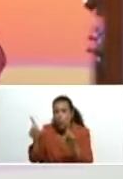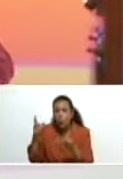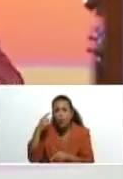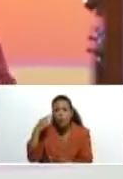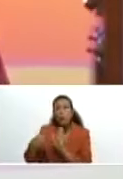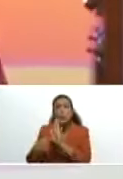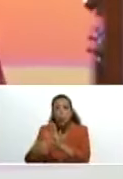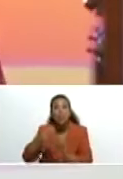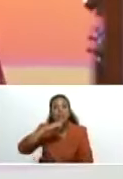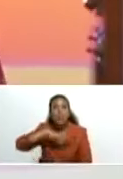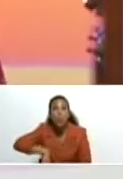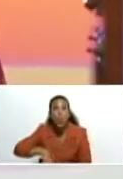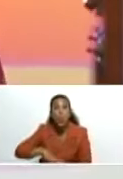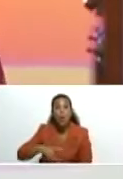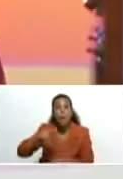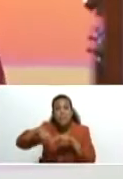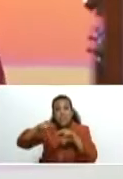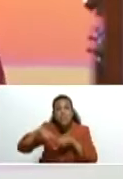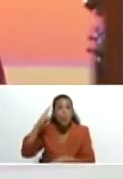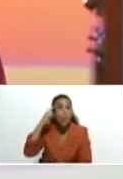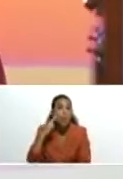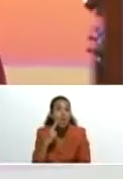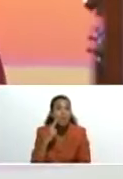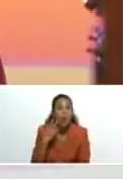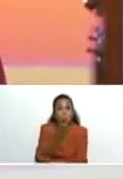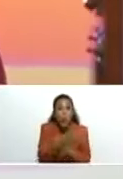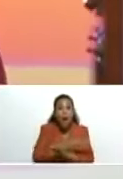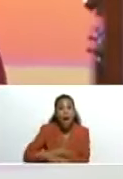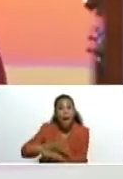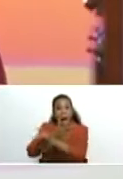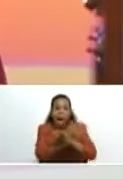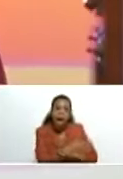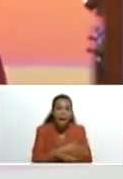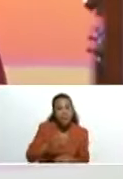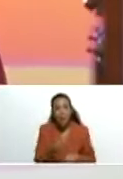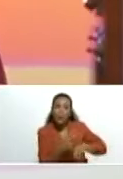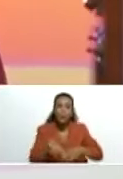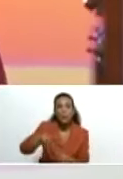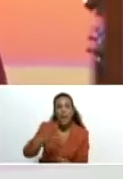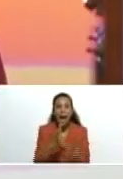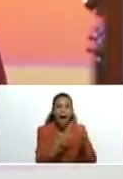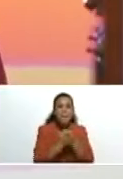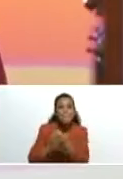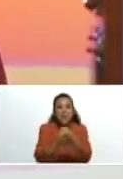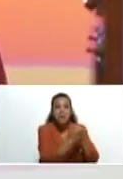refleja bien esa historia del niño Bolívar jugando con sus amiguitos